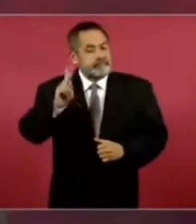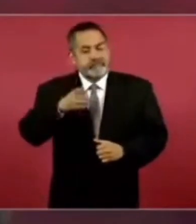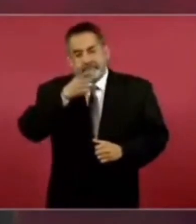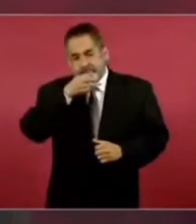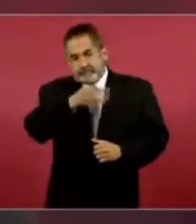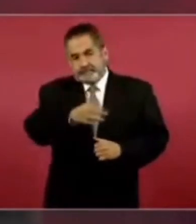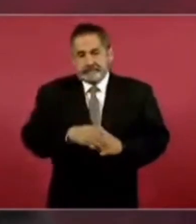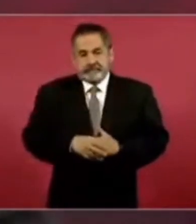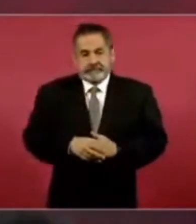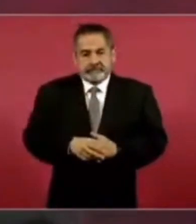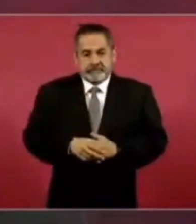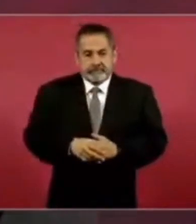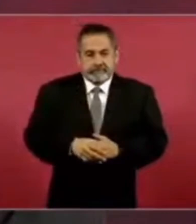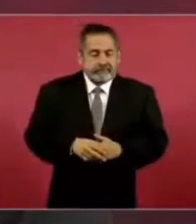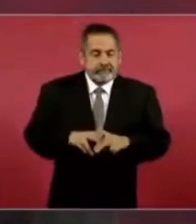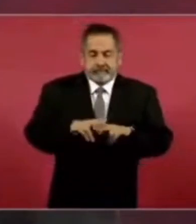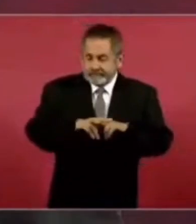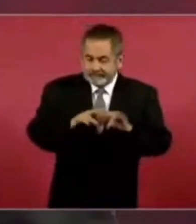ni un favor